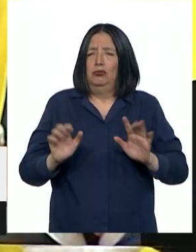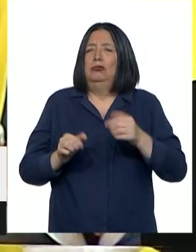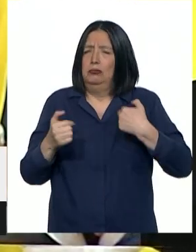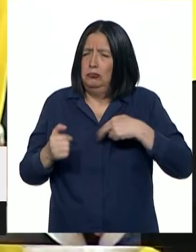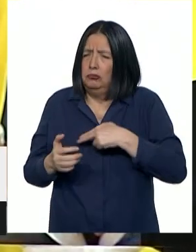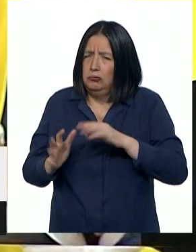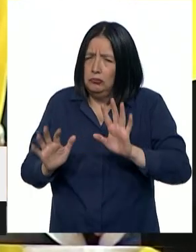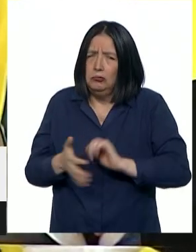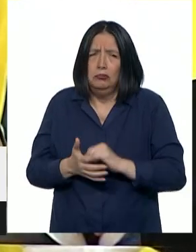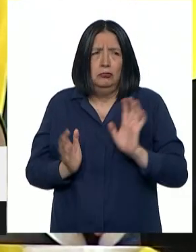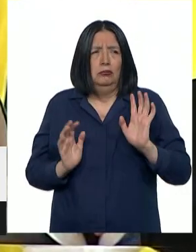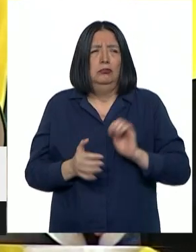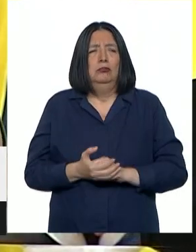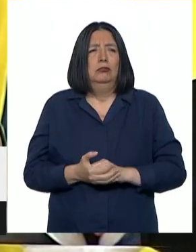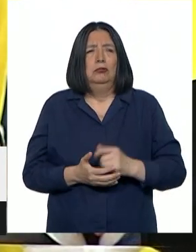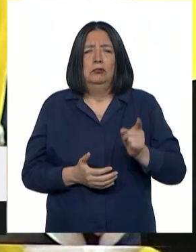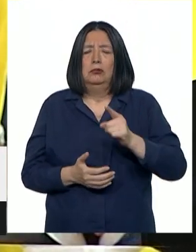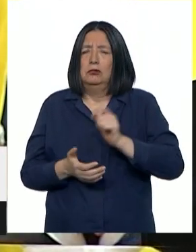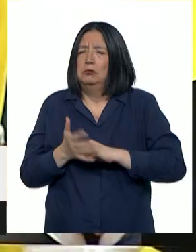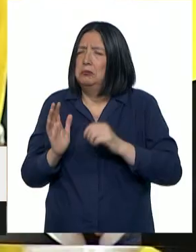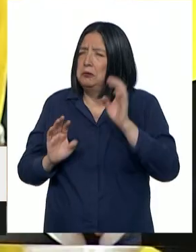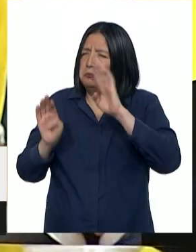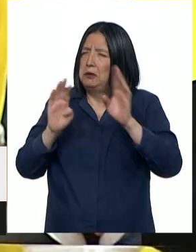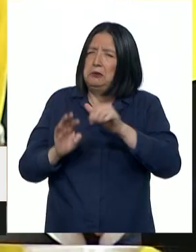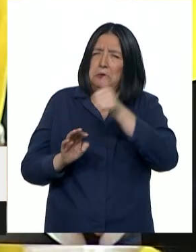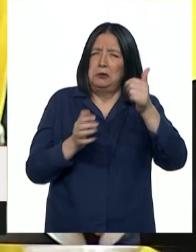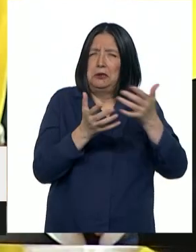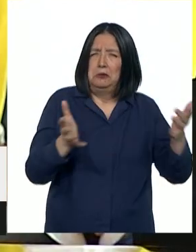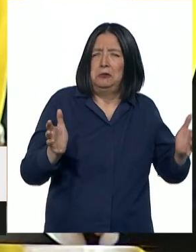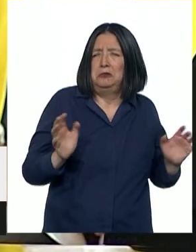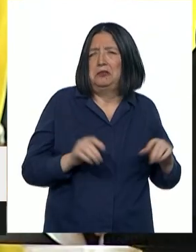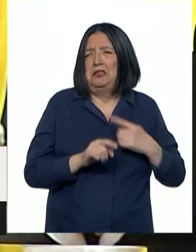Nosotros no estamos preocupados en otros vaivenes